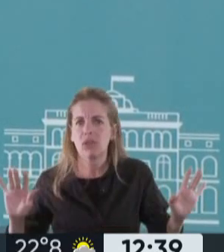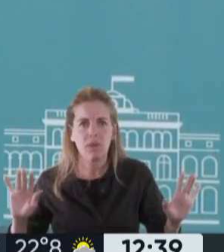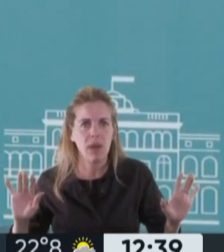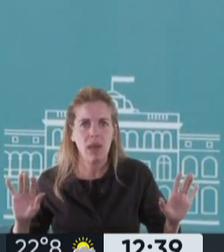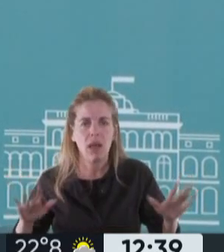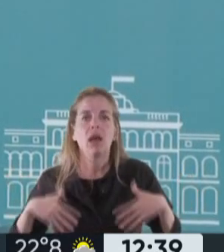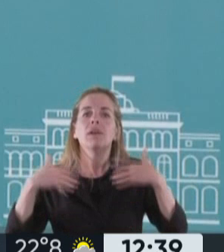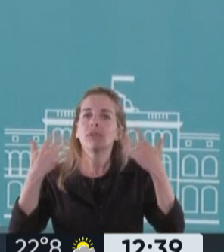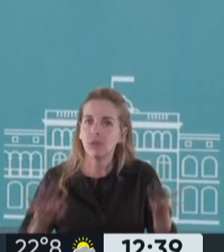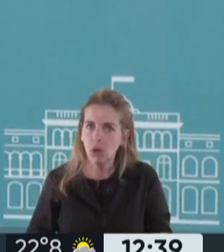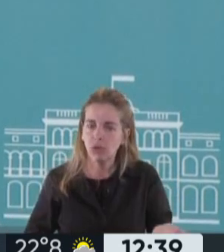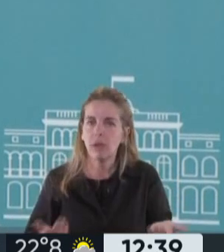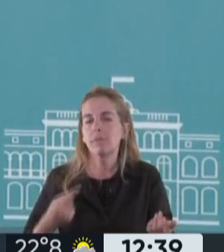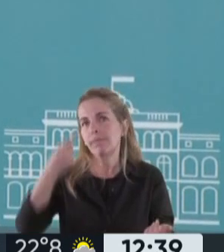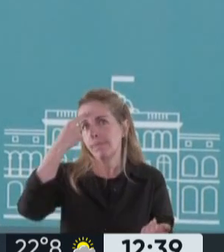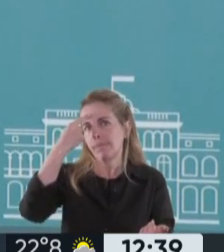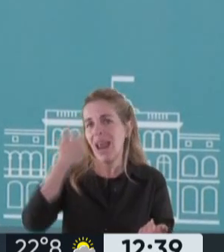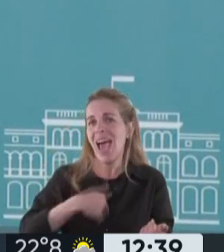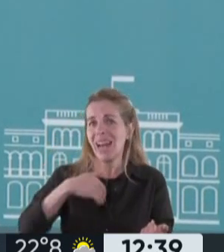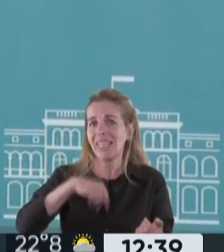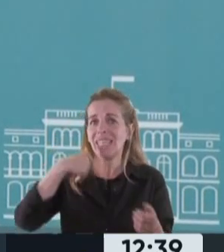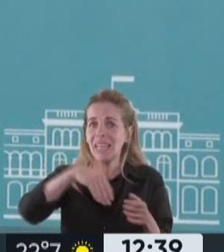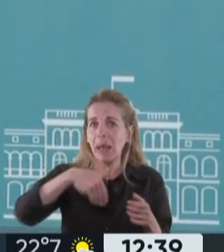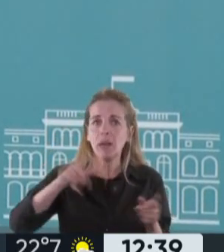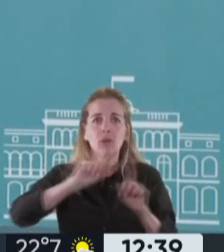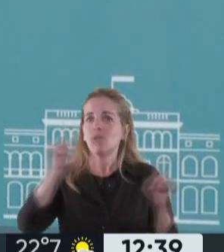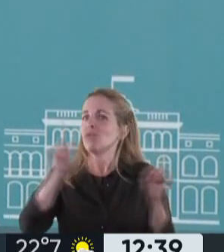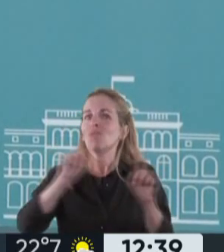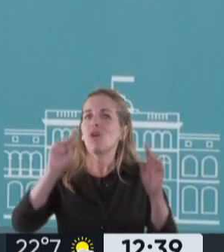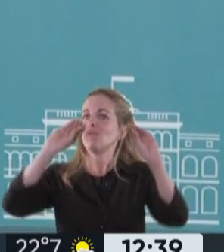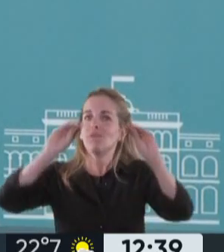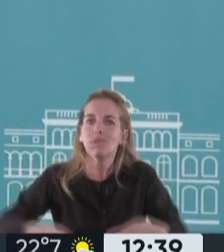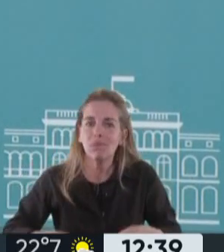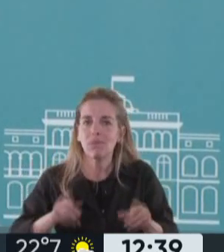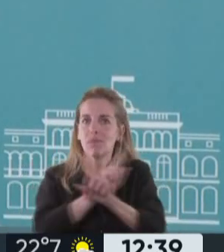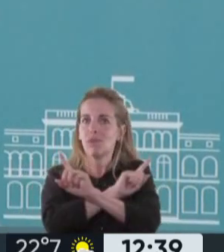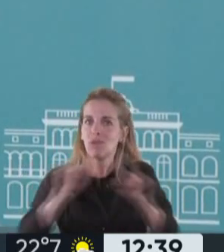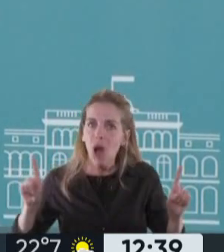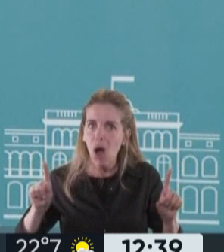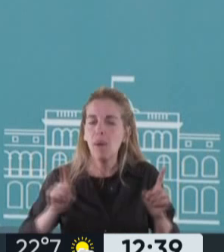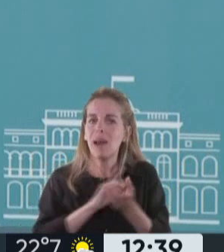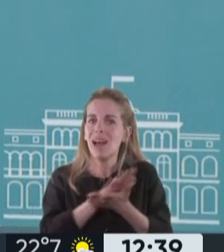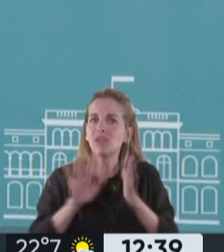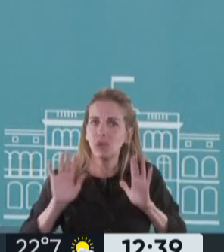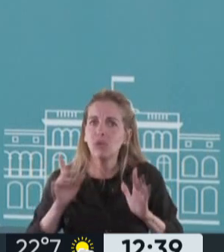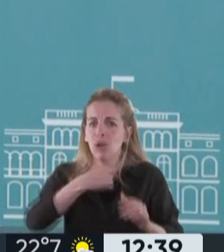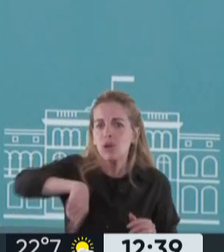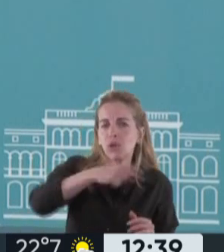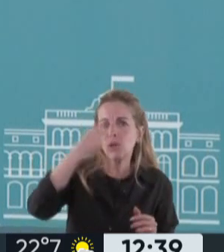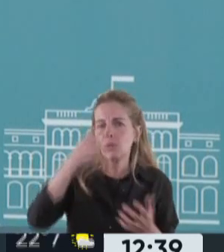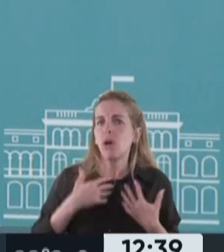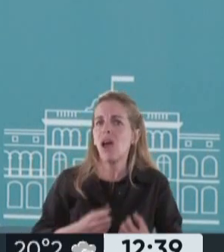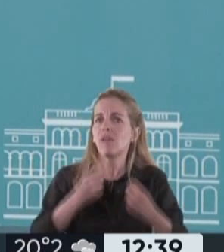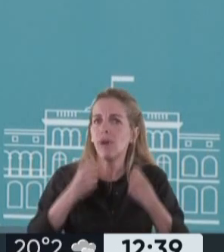Entonces, para evitar que nuestro país vuelva a caer al default con todo lo que esto implicaba, es que se hicieron todos los